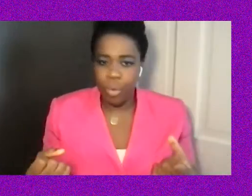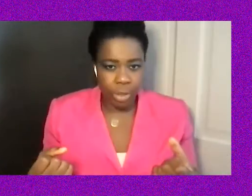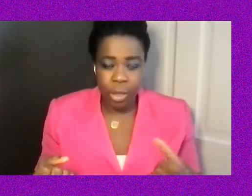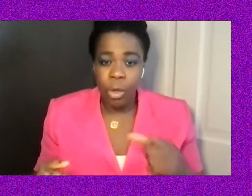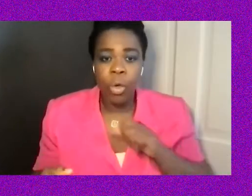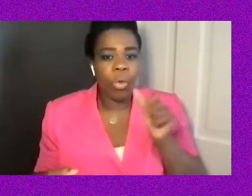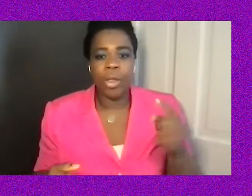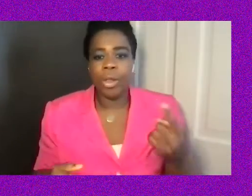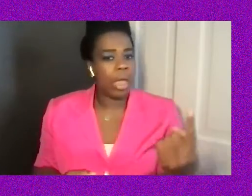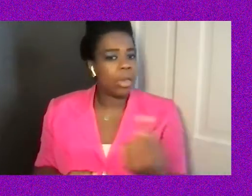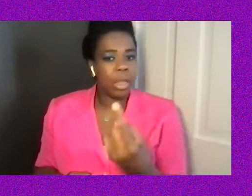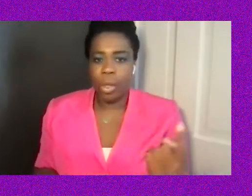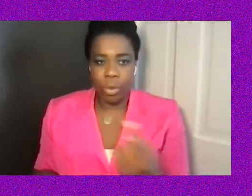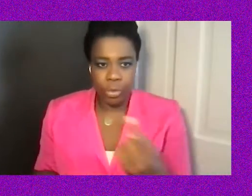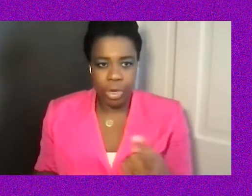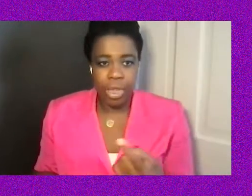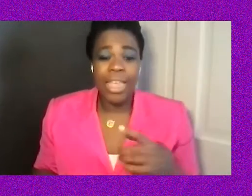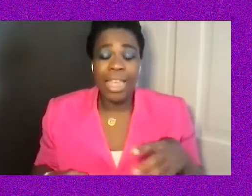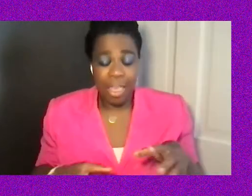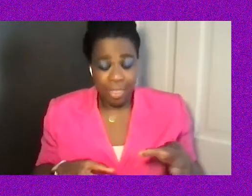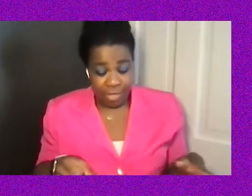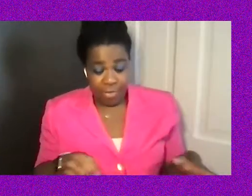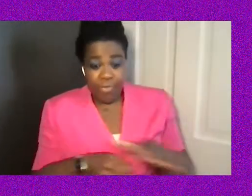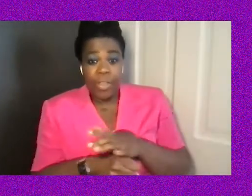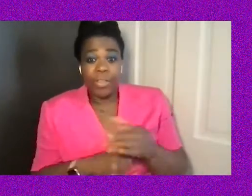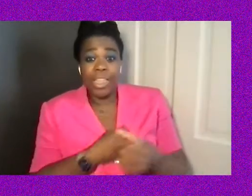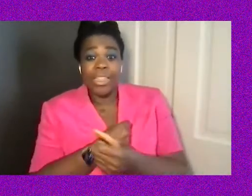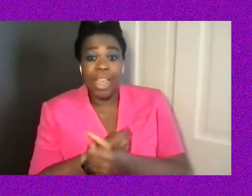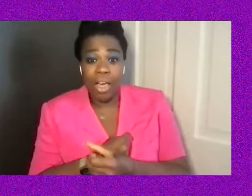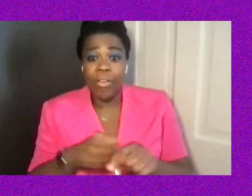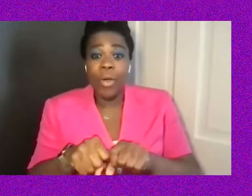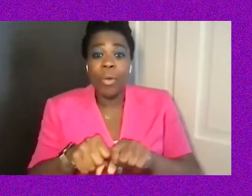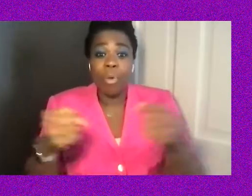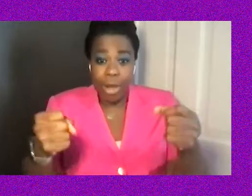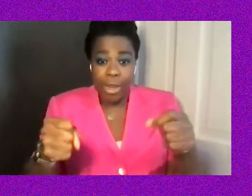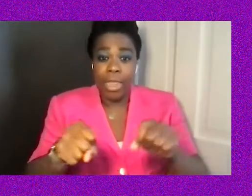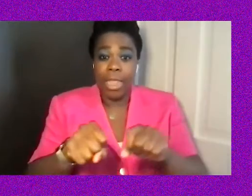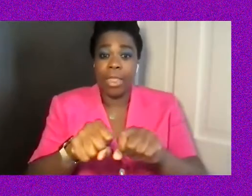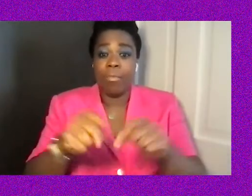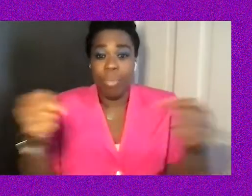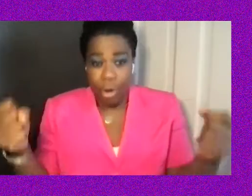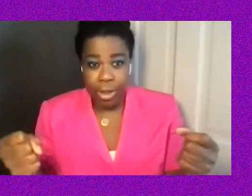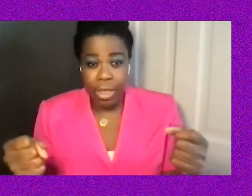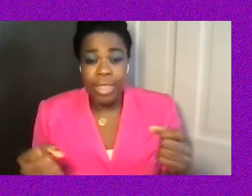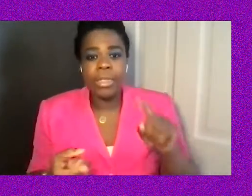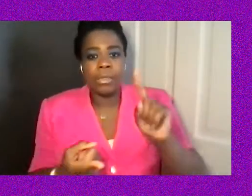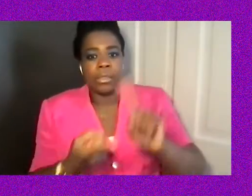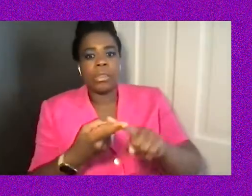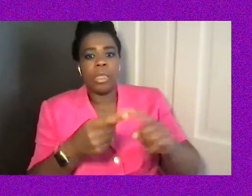somos rotos, no estamos solos. Tu amor